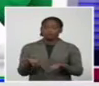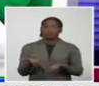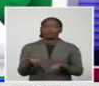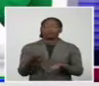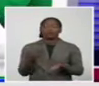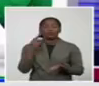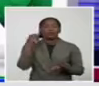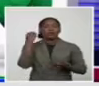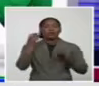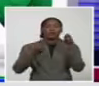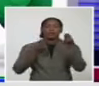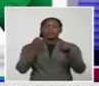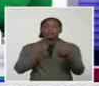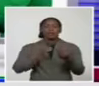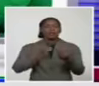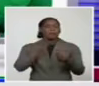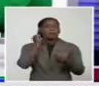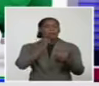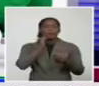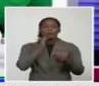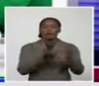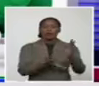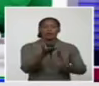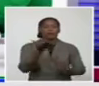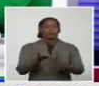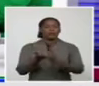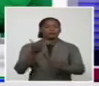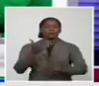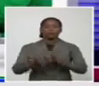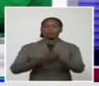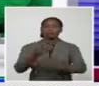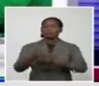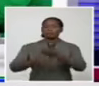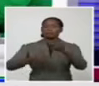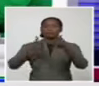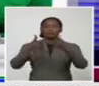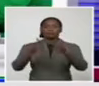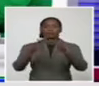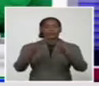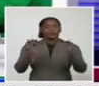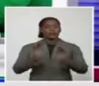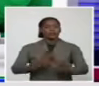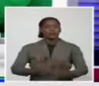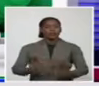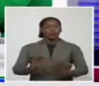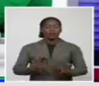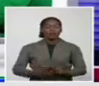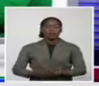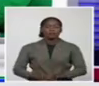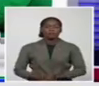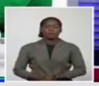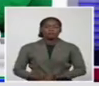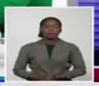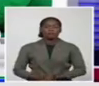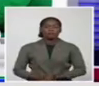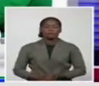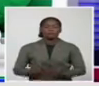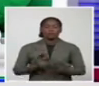que no es comparable con lo que se recuperó en el día de ayer. Y ya con